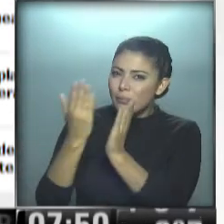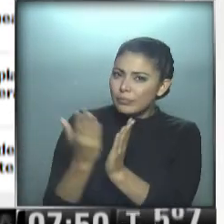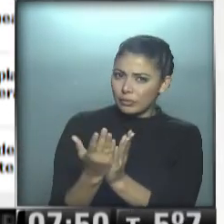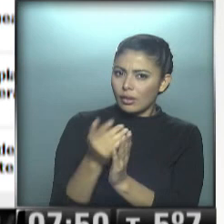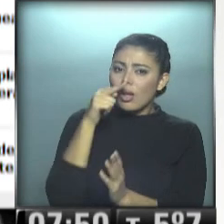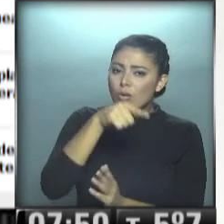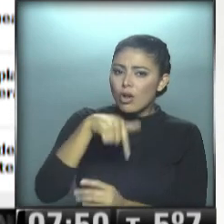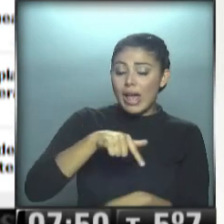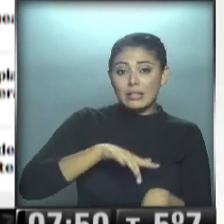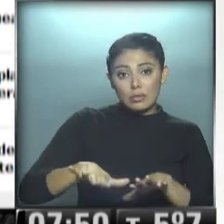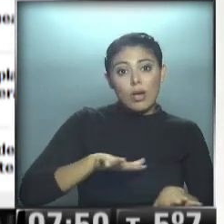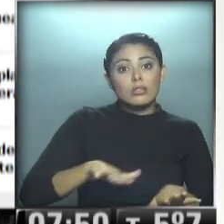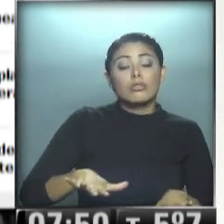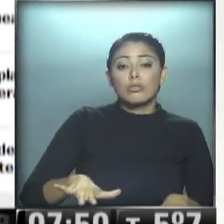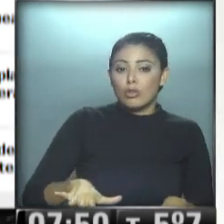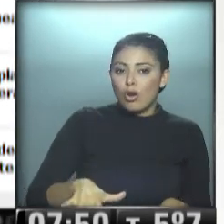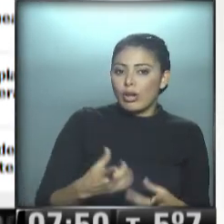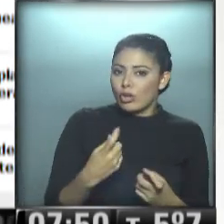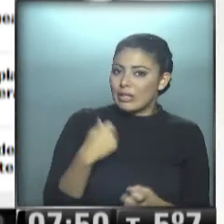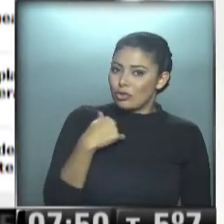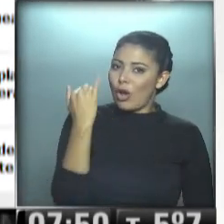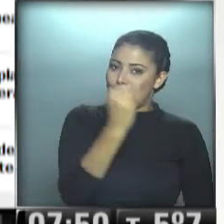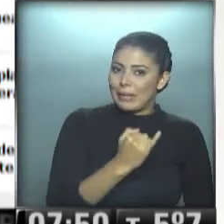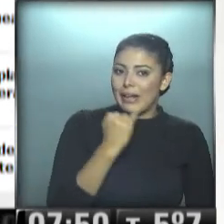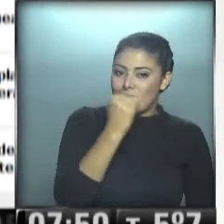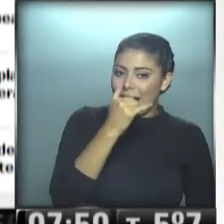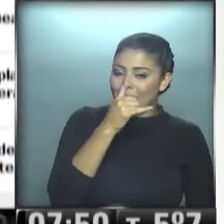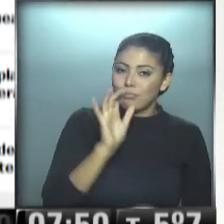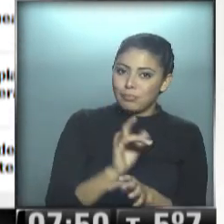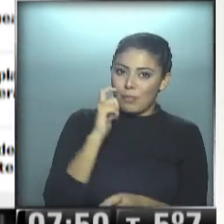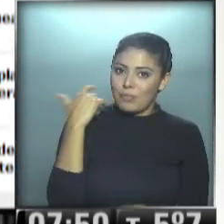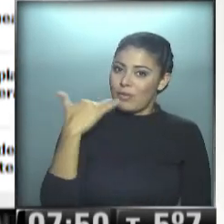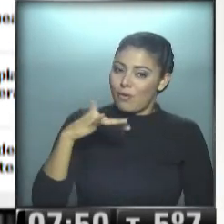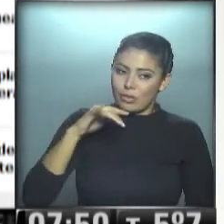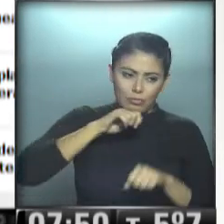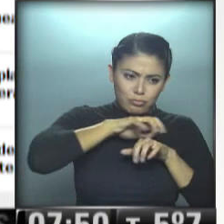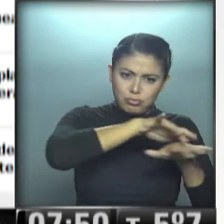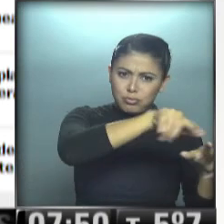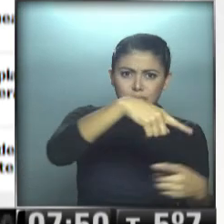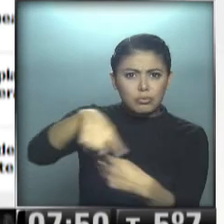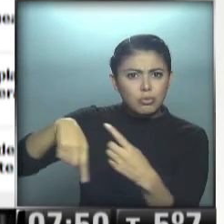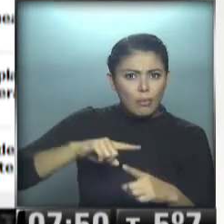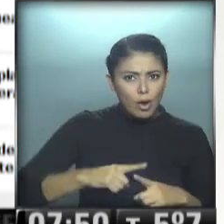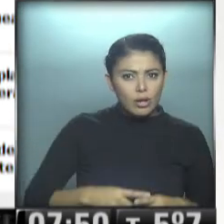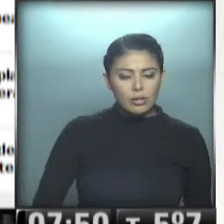expuesto usted en una situación que no hace falta que le explique cuán embarazosa es, ¿no? Y lo que ha generado como ruido político.